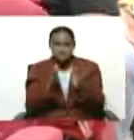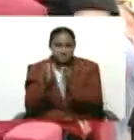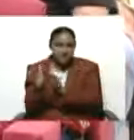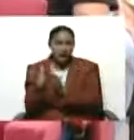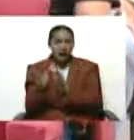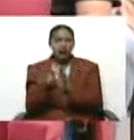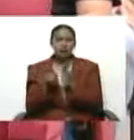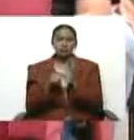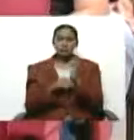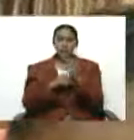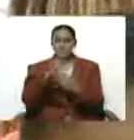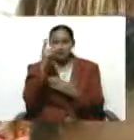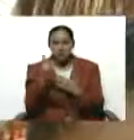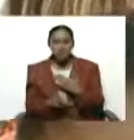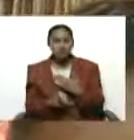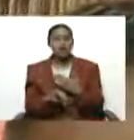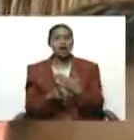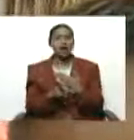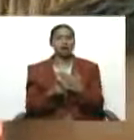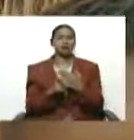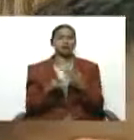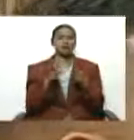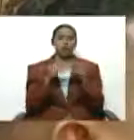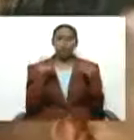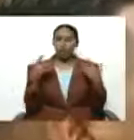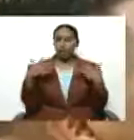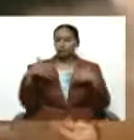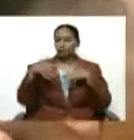debe ser avasallante, esplendorosa,